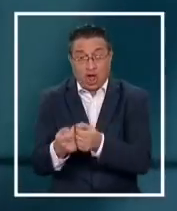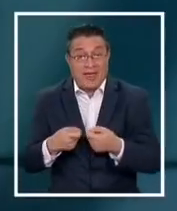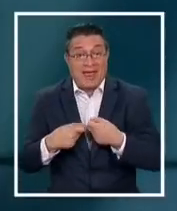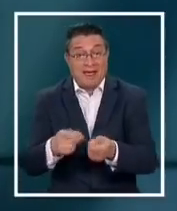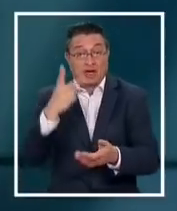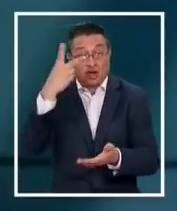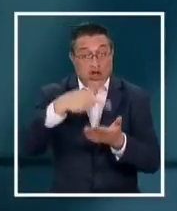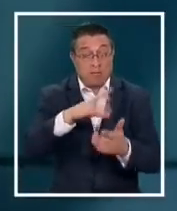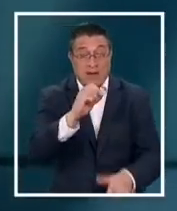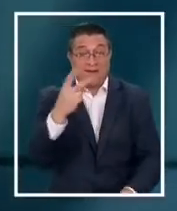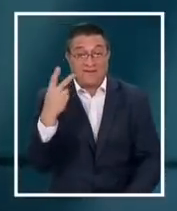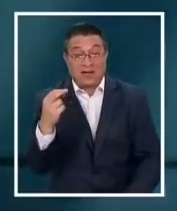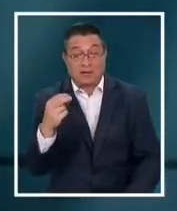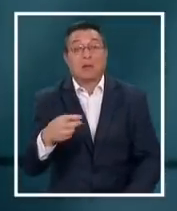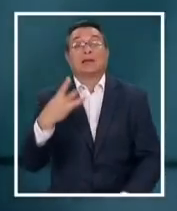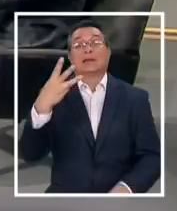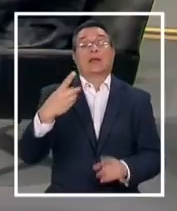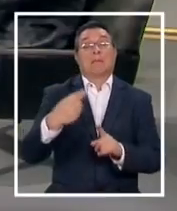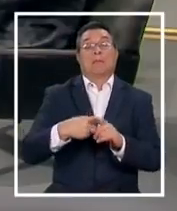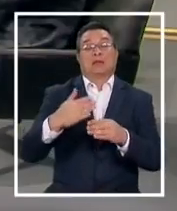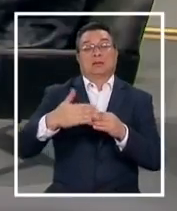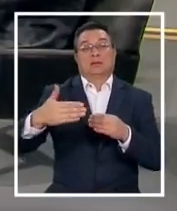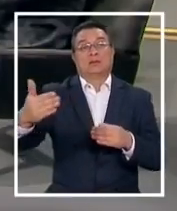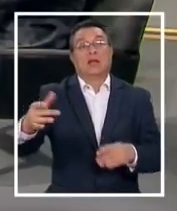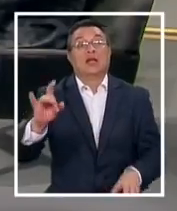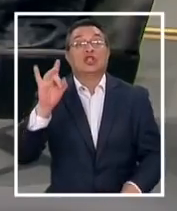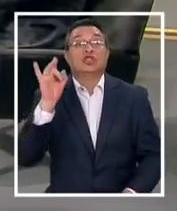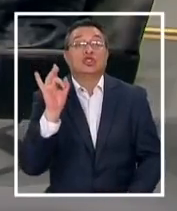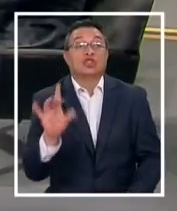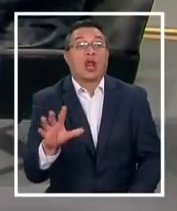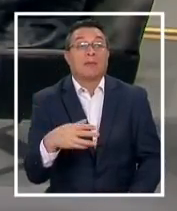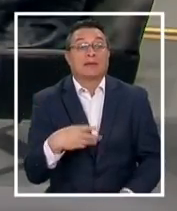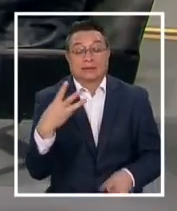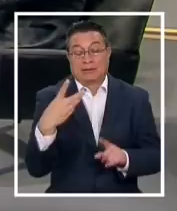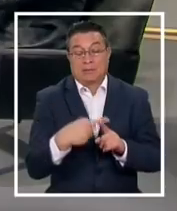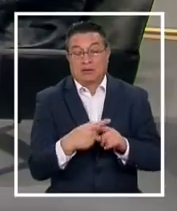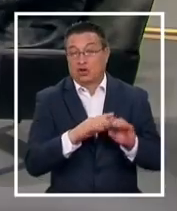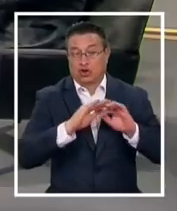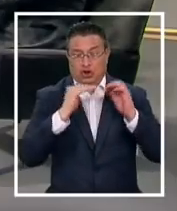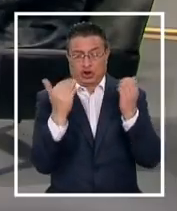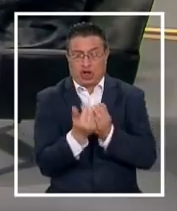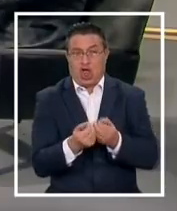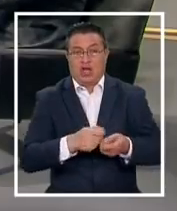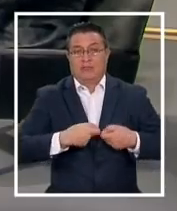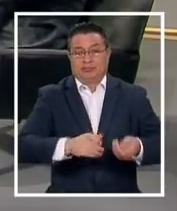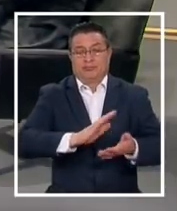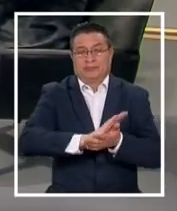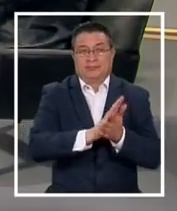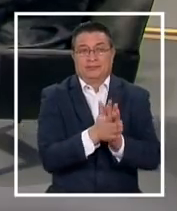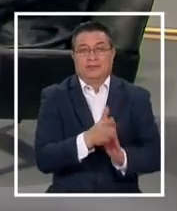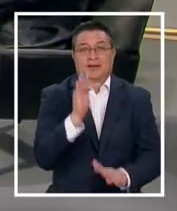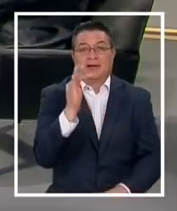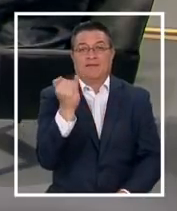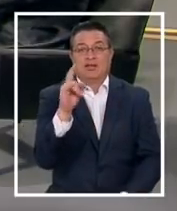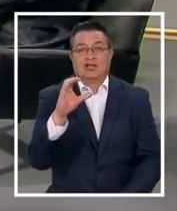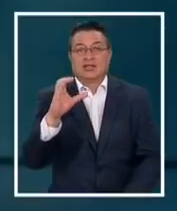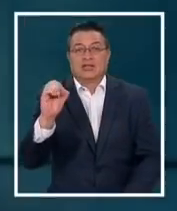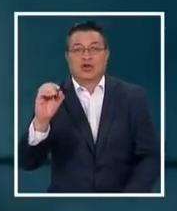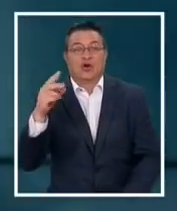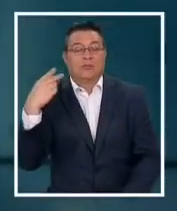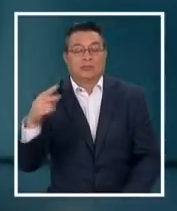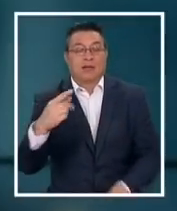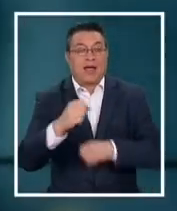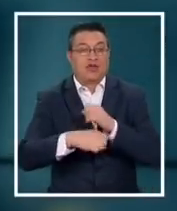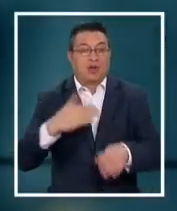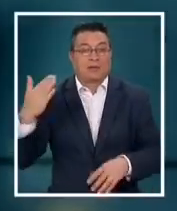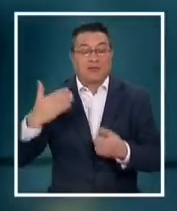el 2020 se va a hacer en tres meses, en tres meses, todo el gasto que se hizo fiscal el año pasado para